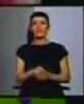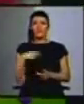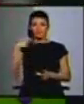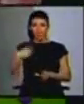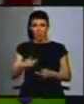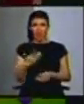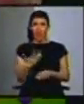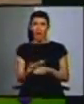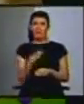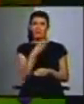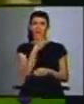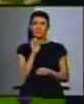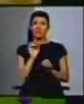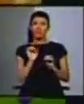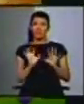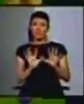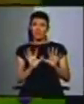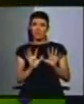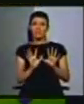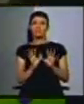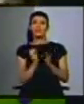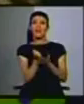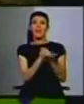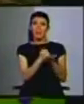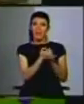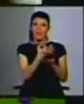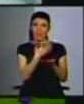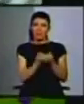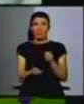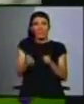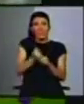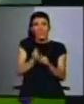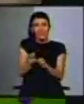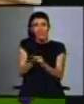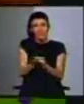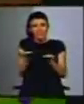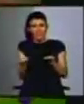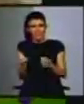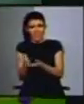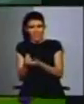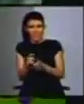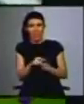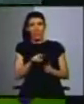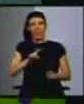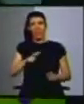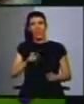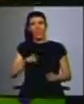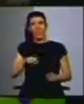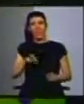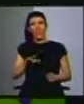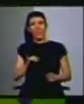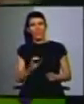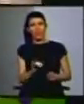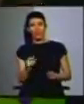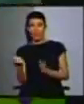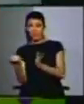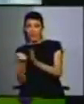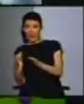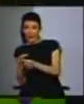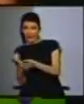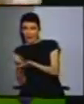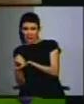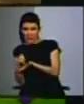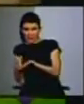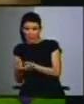existen 310 medicamentos bioequivalentes, genéricos que producen el mismo efecto que los de marca, sin embargo, todavía